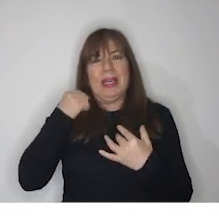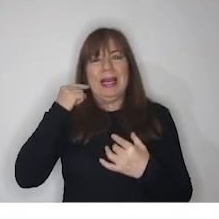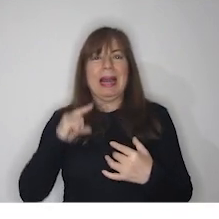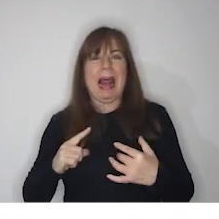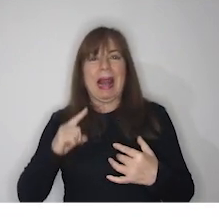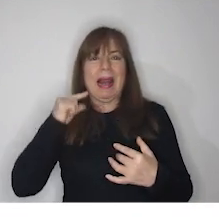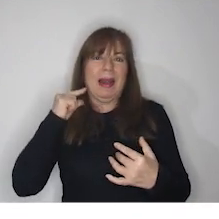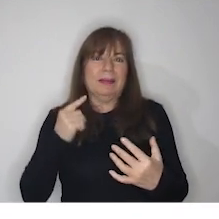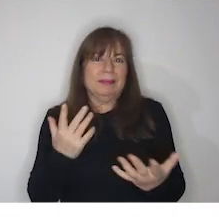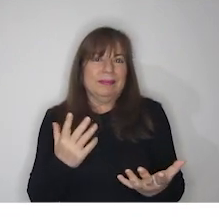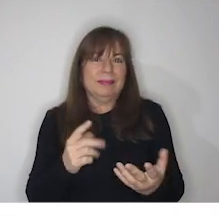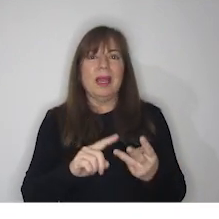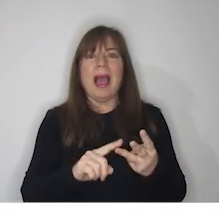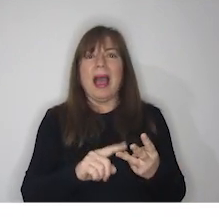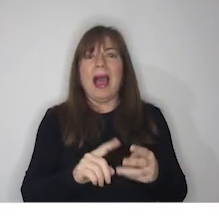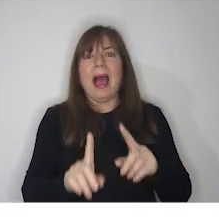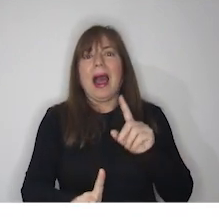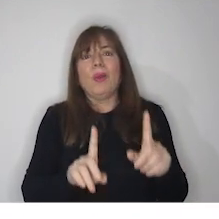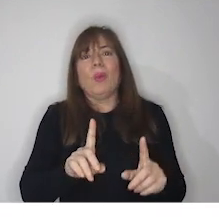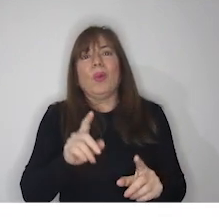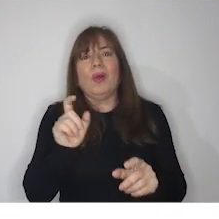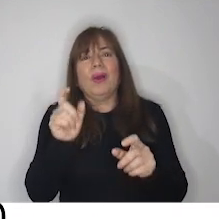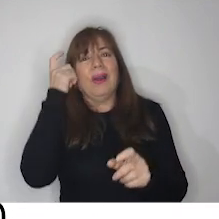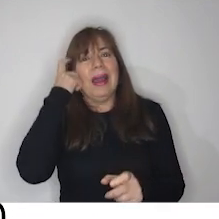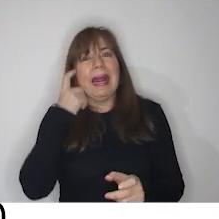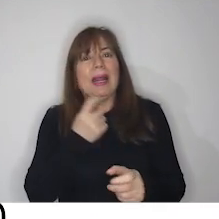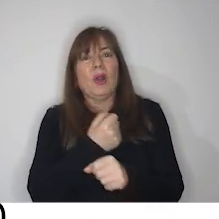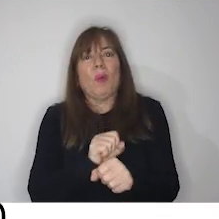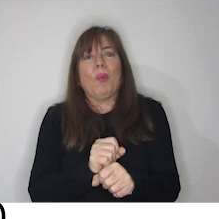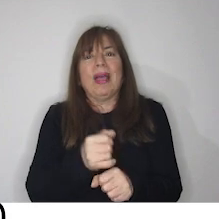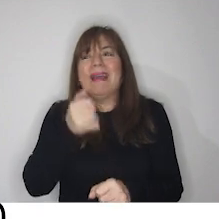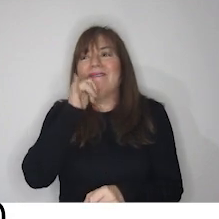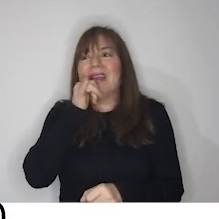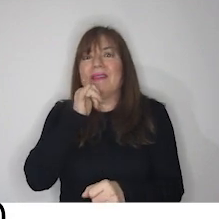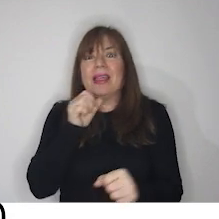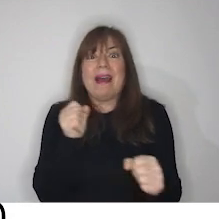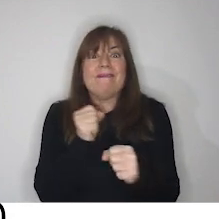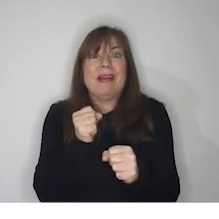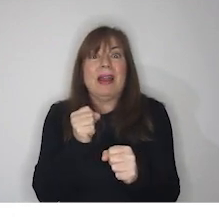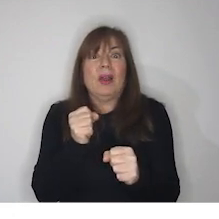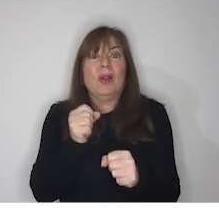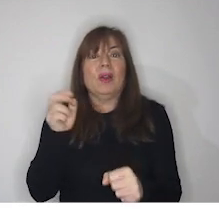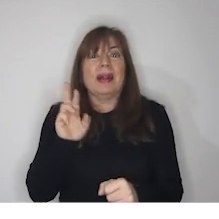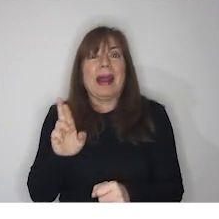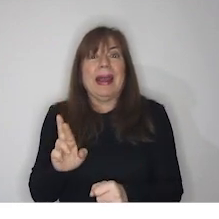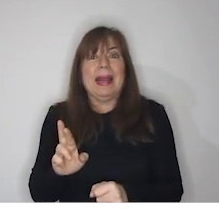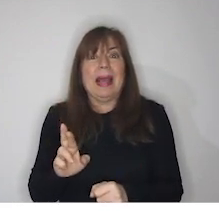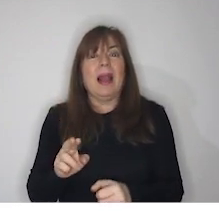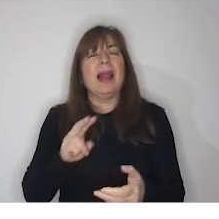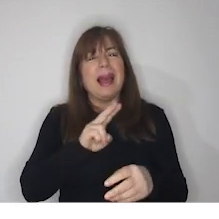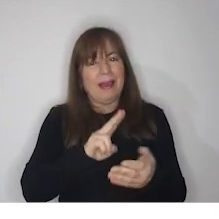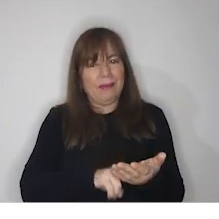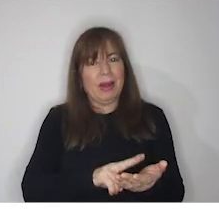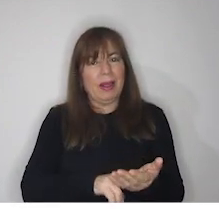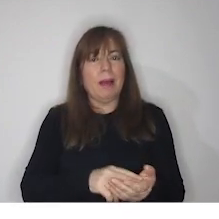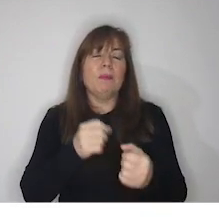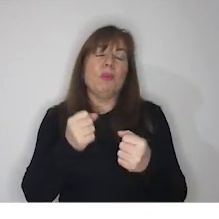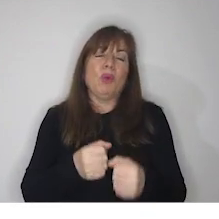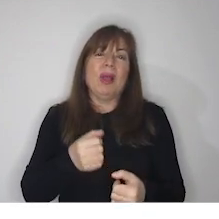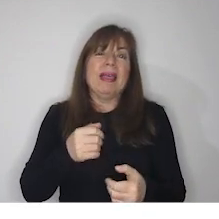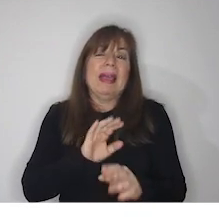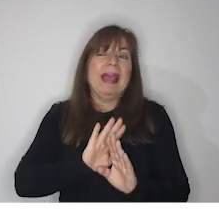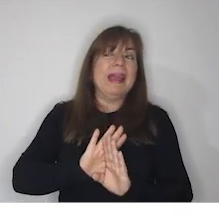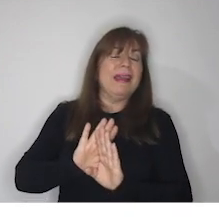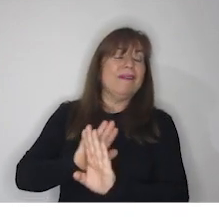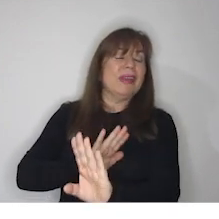del pelo. 3. Algunos creen que no puedes tomar bebidas heladas mientras estás con la regla, la verdad es que puedes evitar